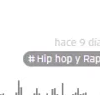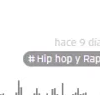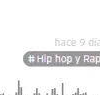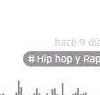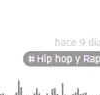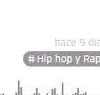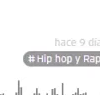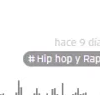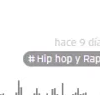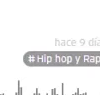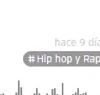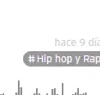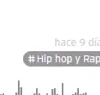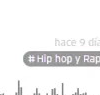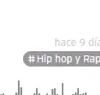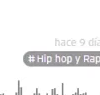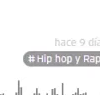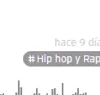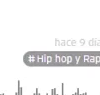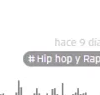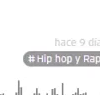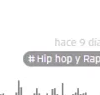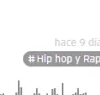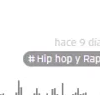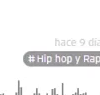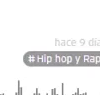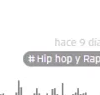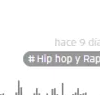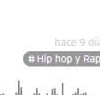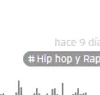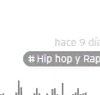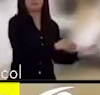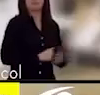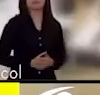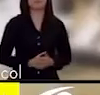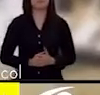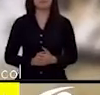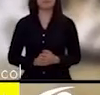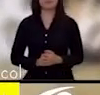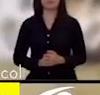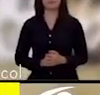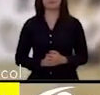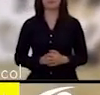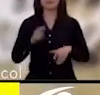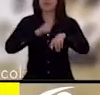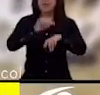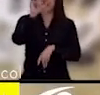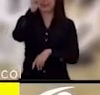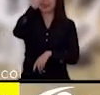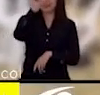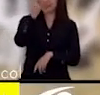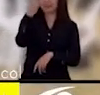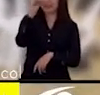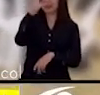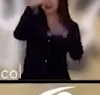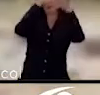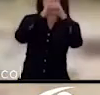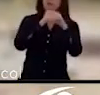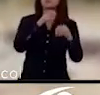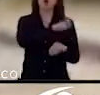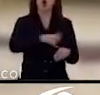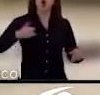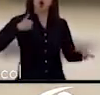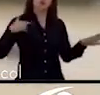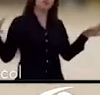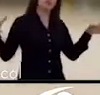falta mucho, ¿no? Pero en el tema de las letras y en el tema de la expresión, sí, es efectivamente es una canción muy sentida,